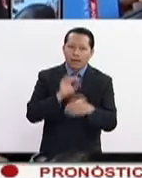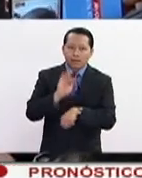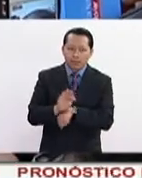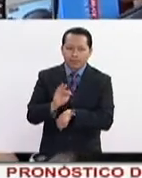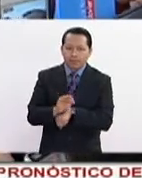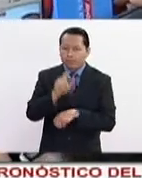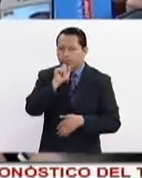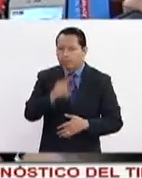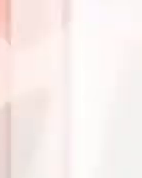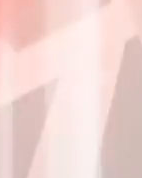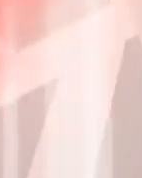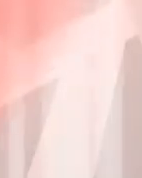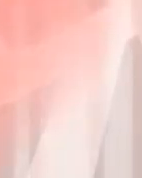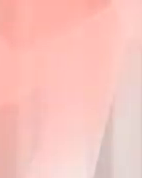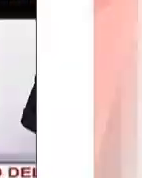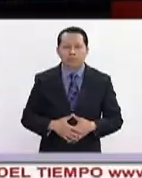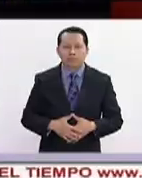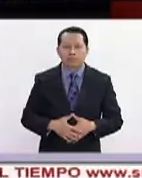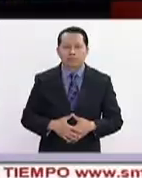muchos años más.